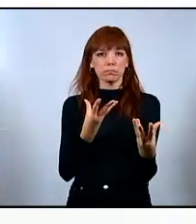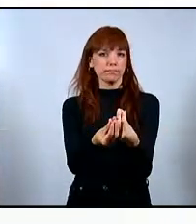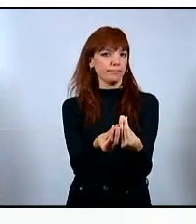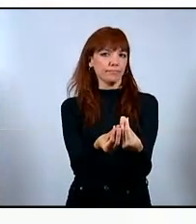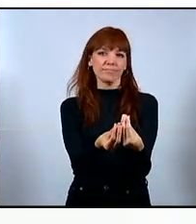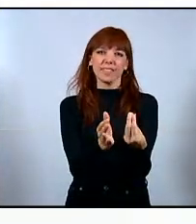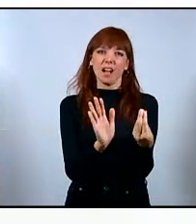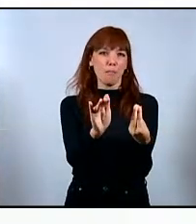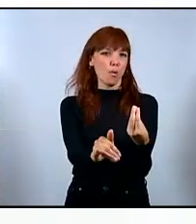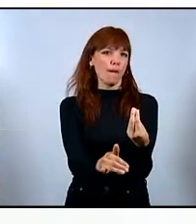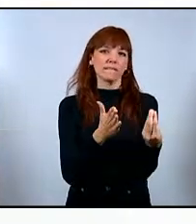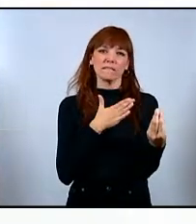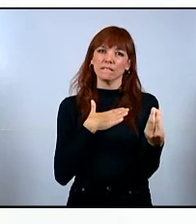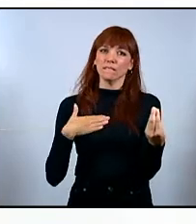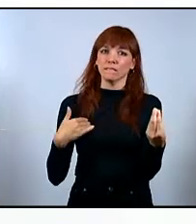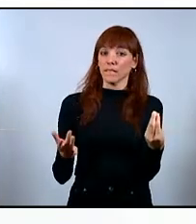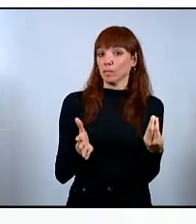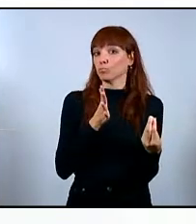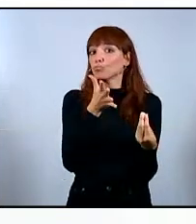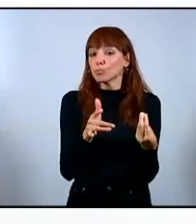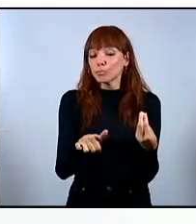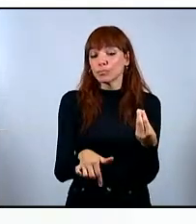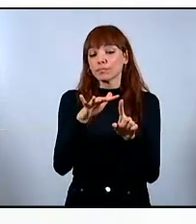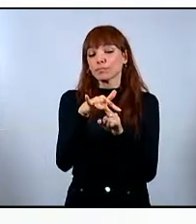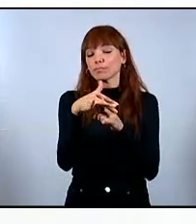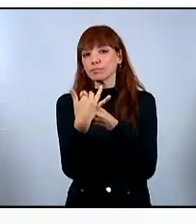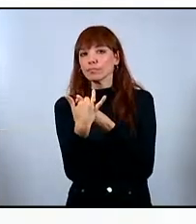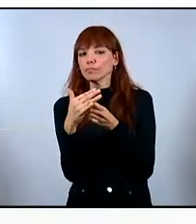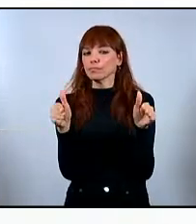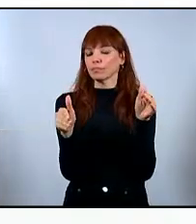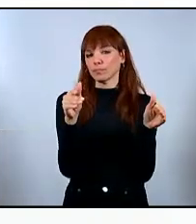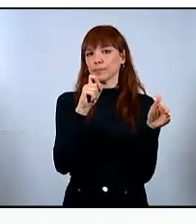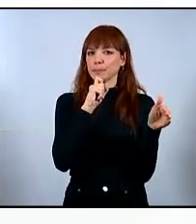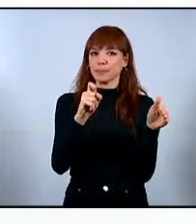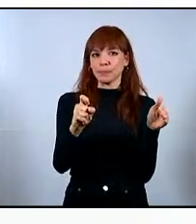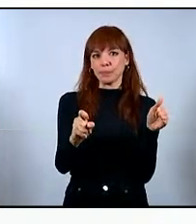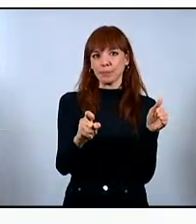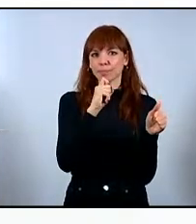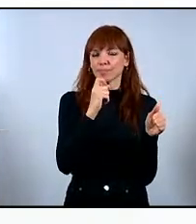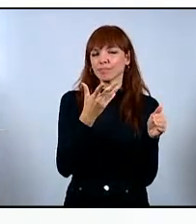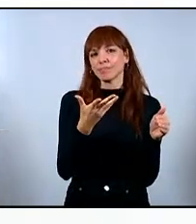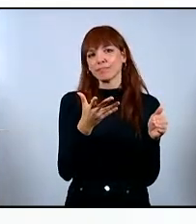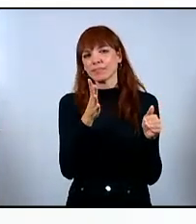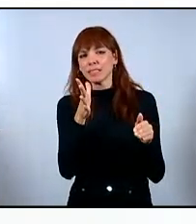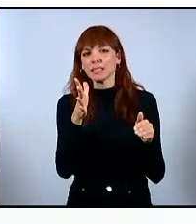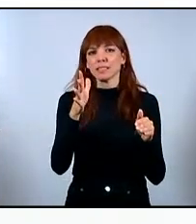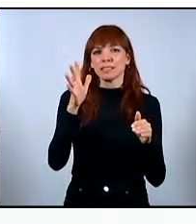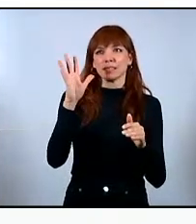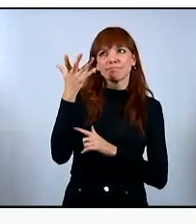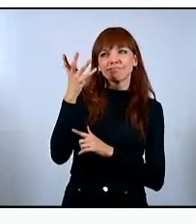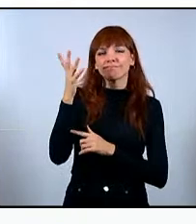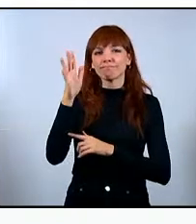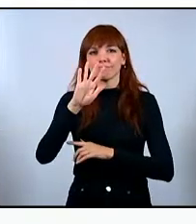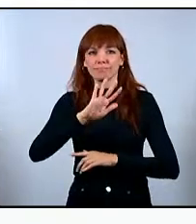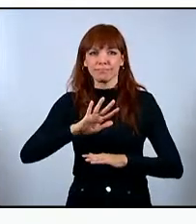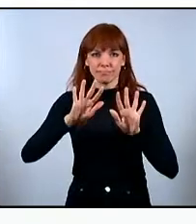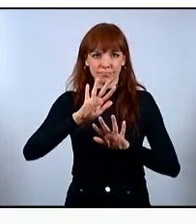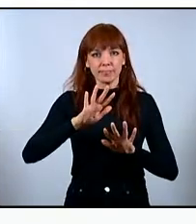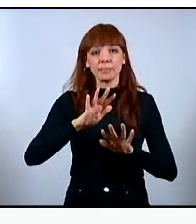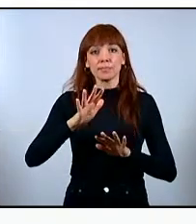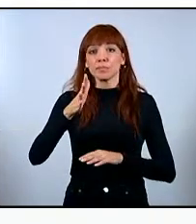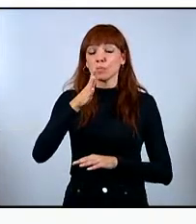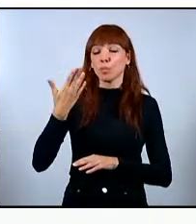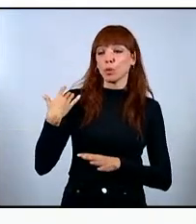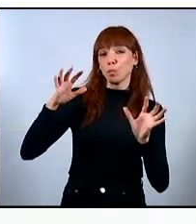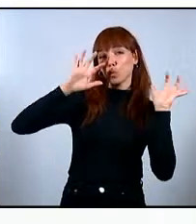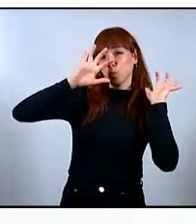campo, sobre todo en momentos en los que la situación es complicada, es difícil o es adversa. Por eso, después de las intensas